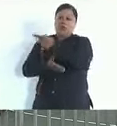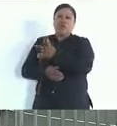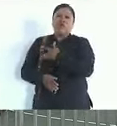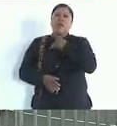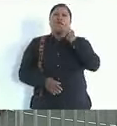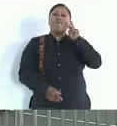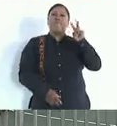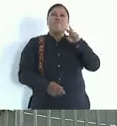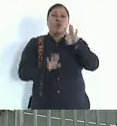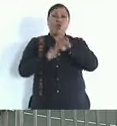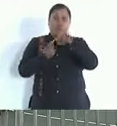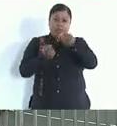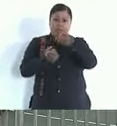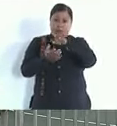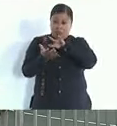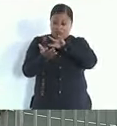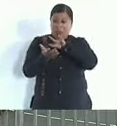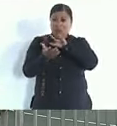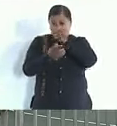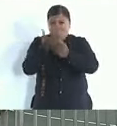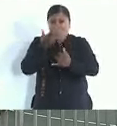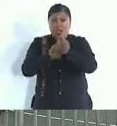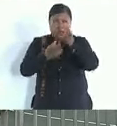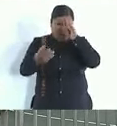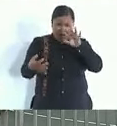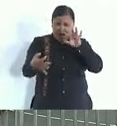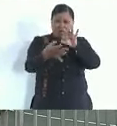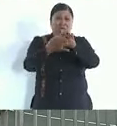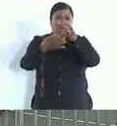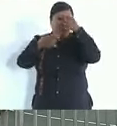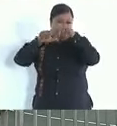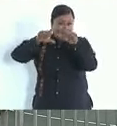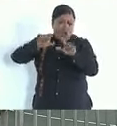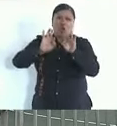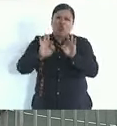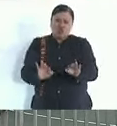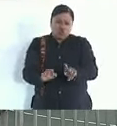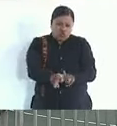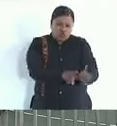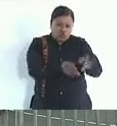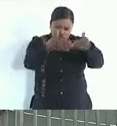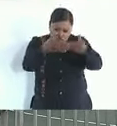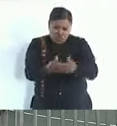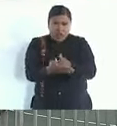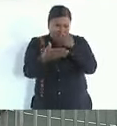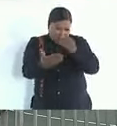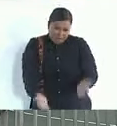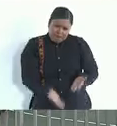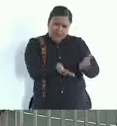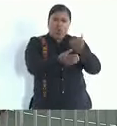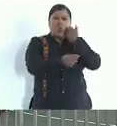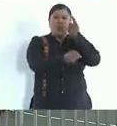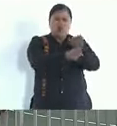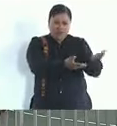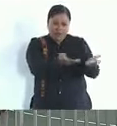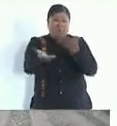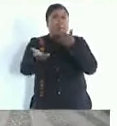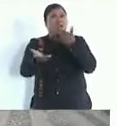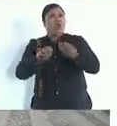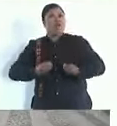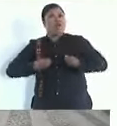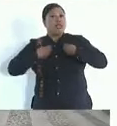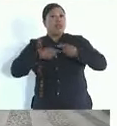presidente, este proyecto conecta a México desde sus raíces, llevando oportunidades y mejorando la calidad de vida